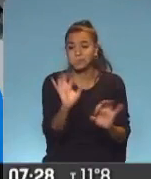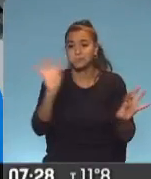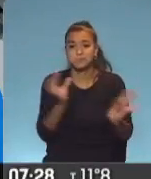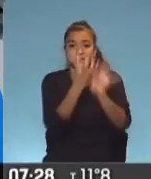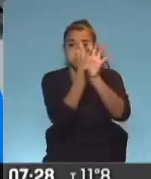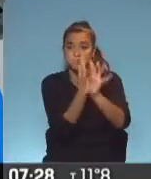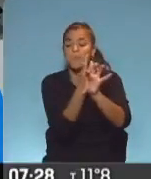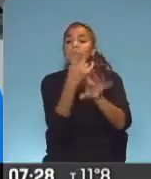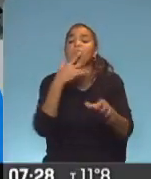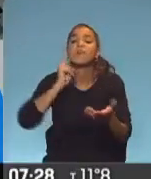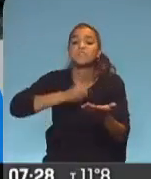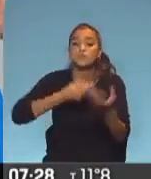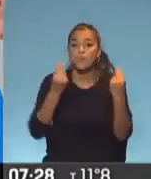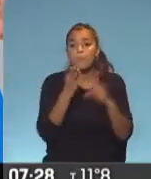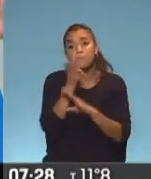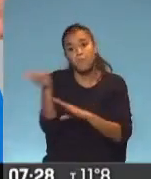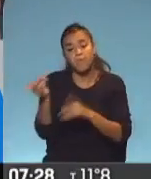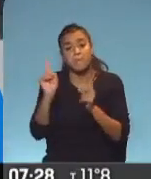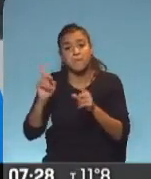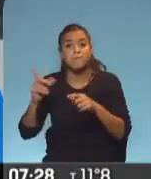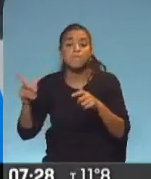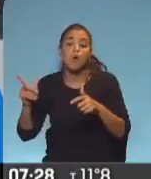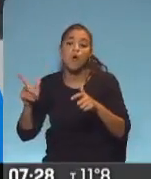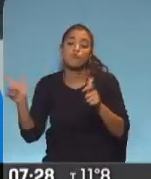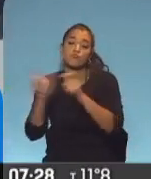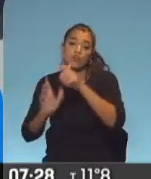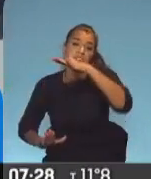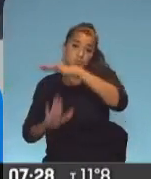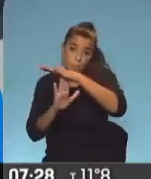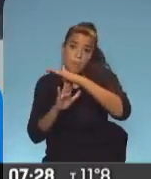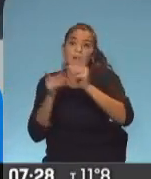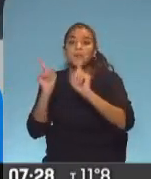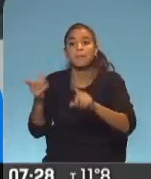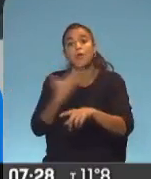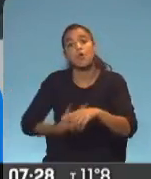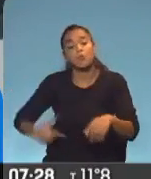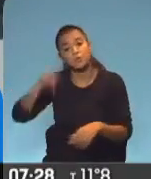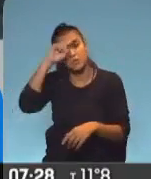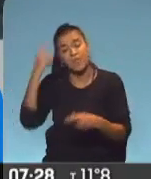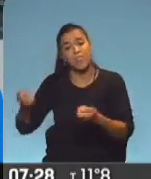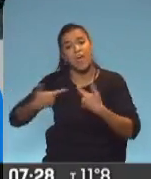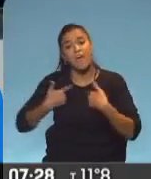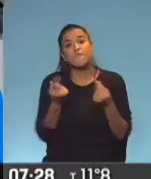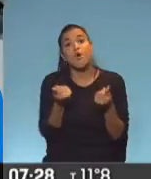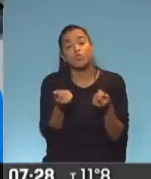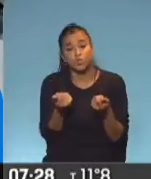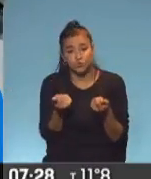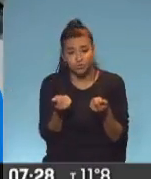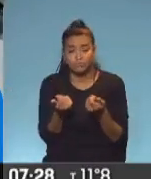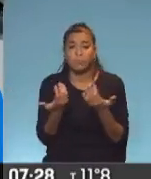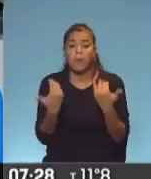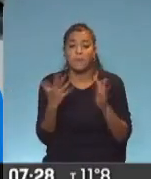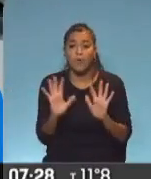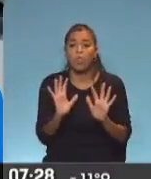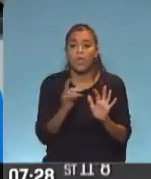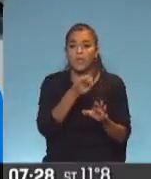adoptó una decisión que fue pedirle a la propia Corte Suprema y al Gobierno Nacional la provisión de fondos para afrontar